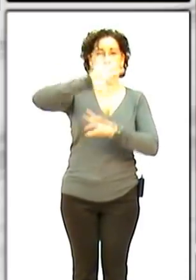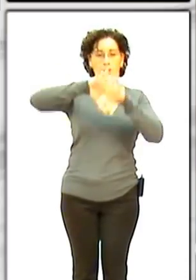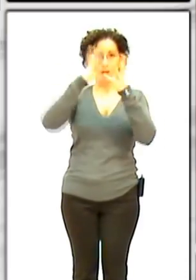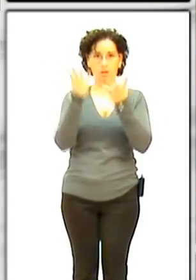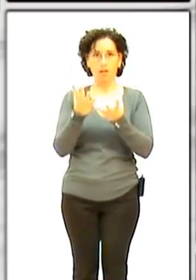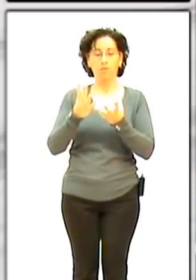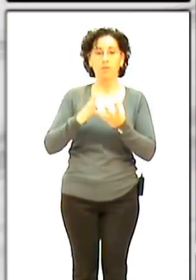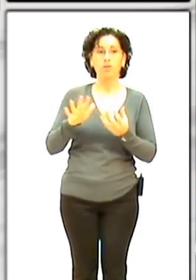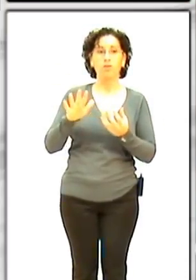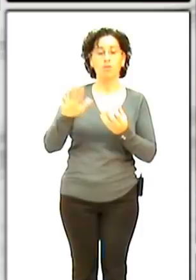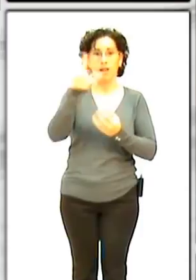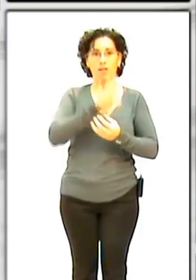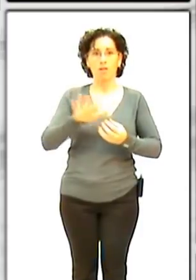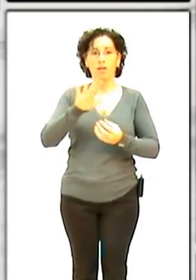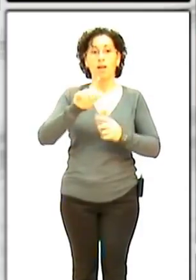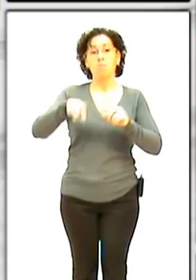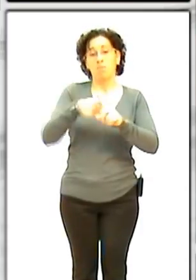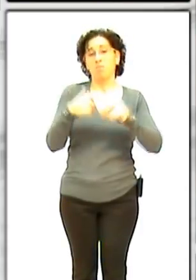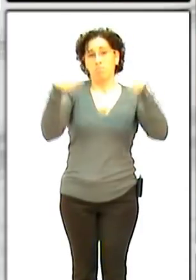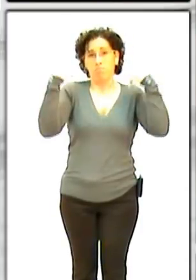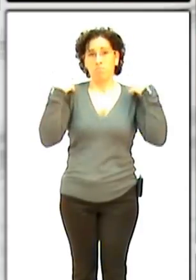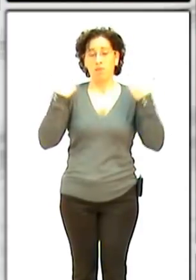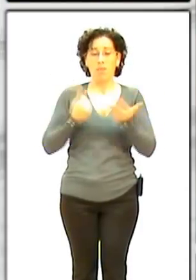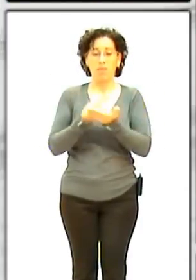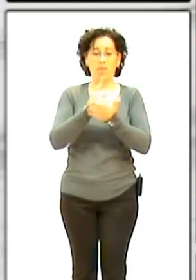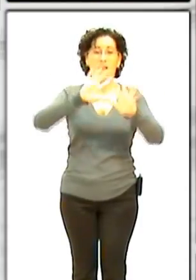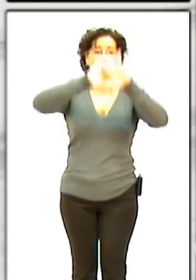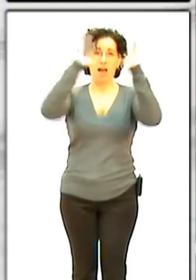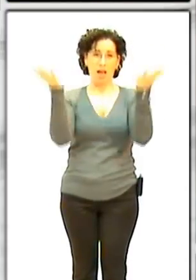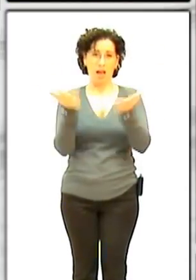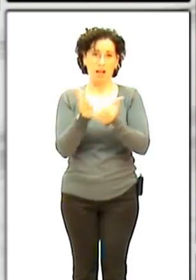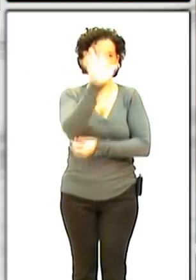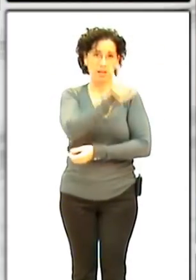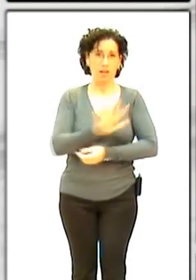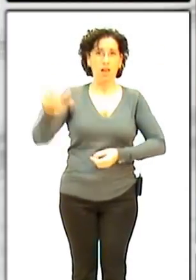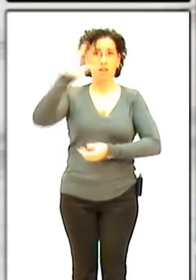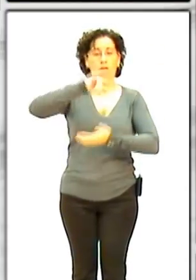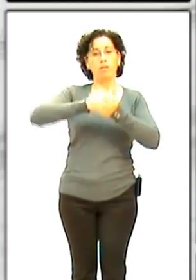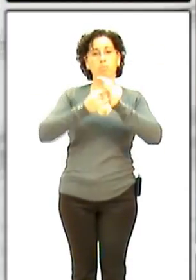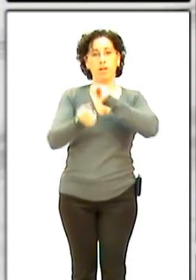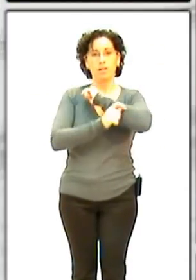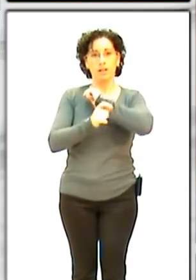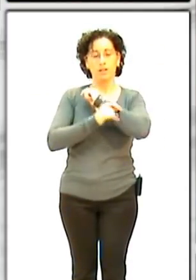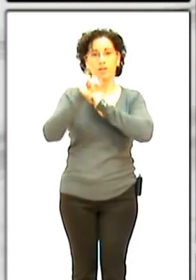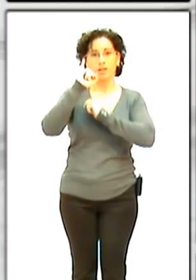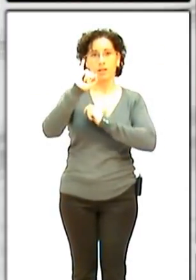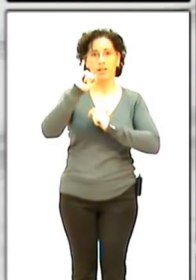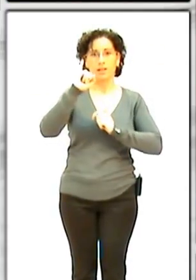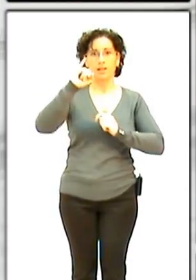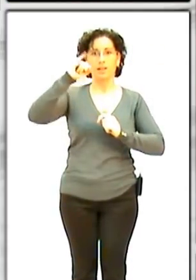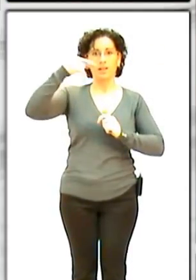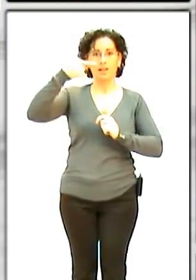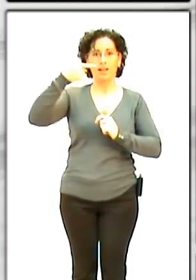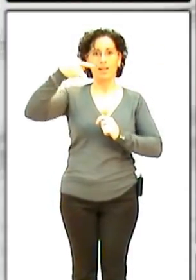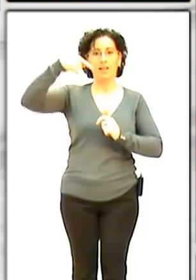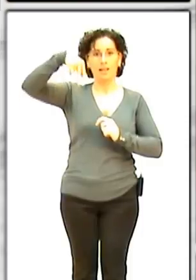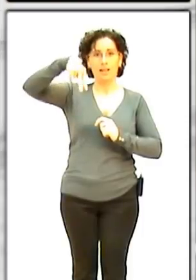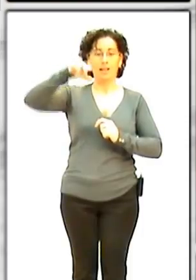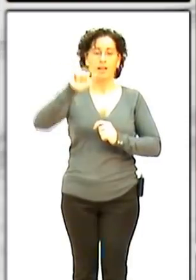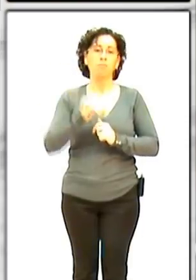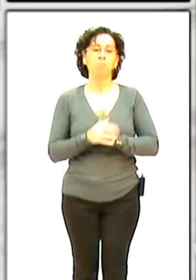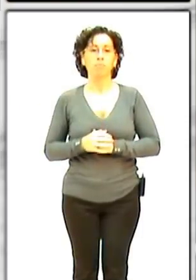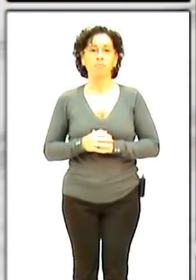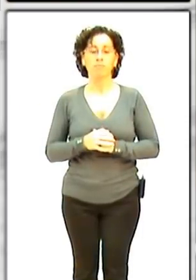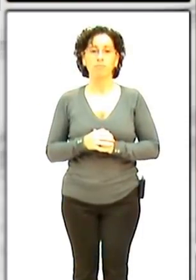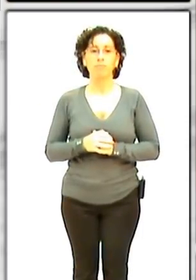y responsable del Atlas Nacional dentro del plan estratégico del IGN. Pilar. Muchas gracias,